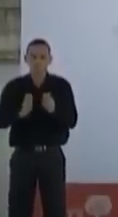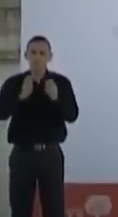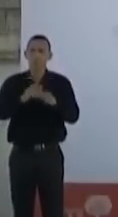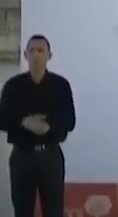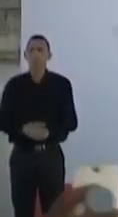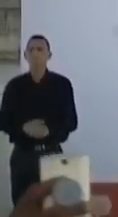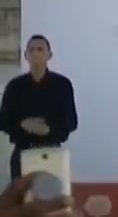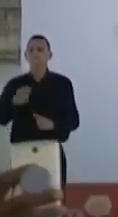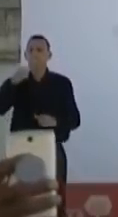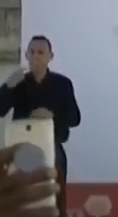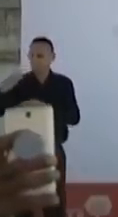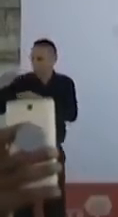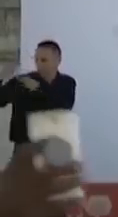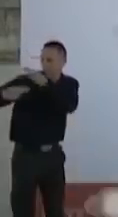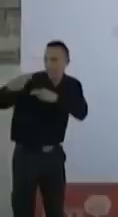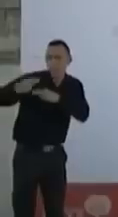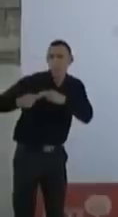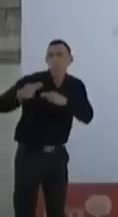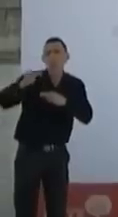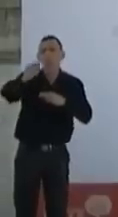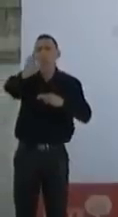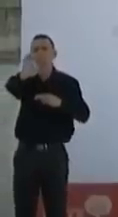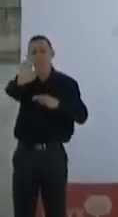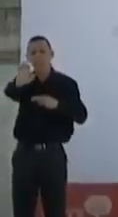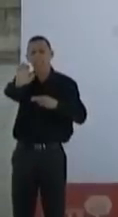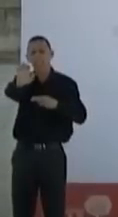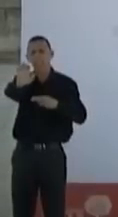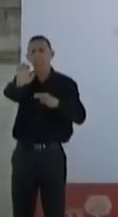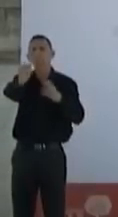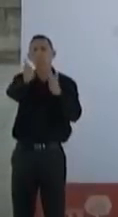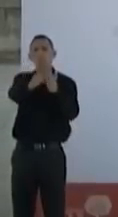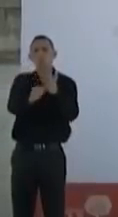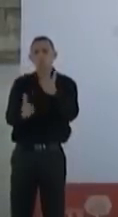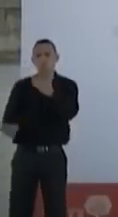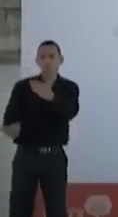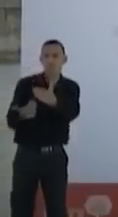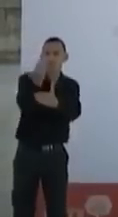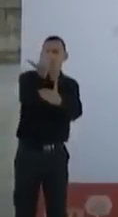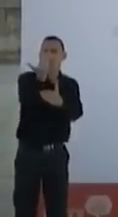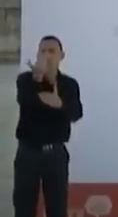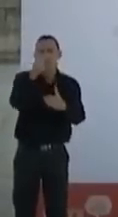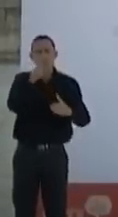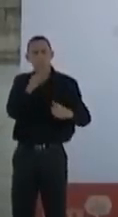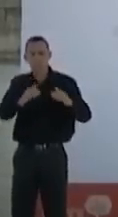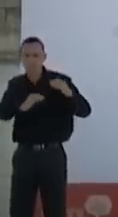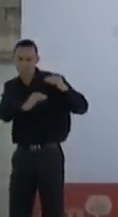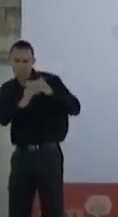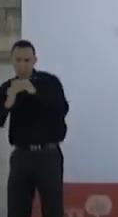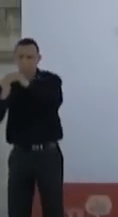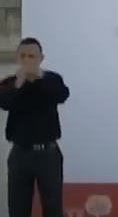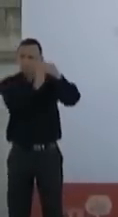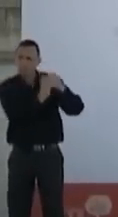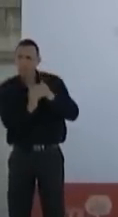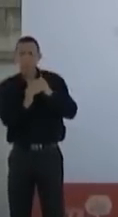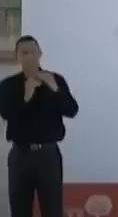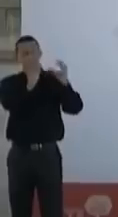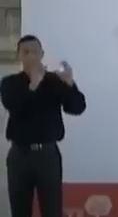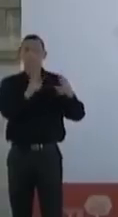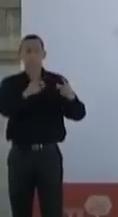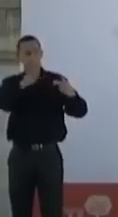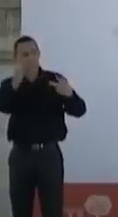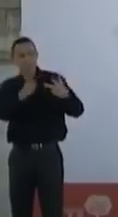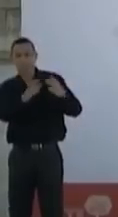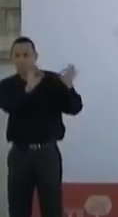Generación E. Y aquí tenemos equidad, aquí tenemos